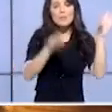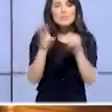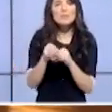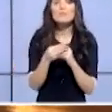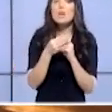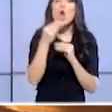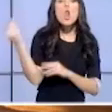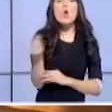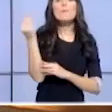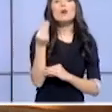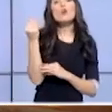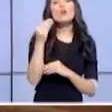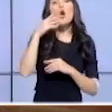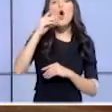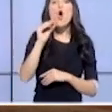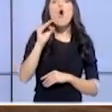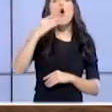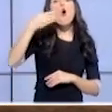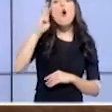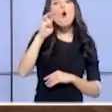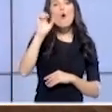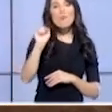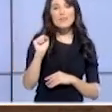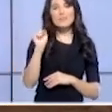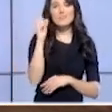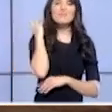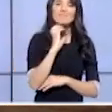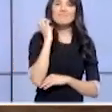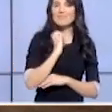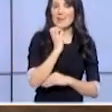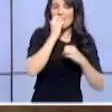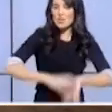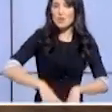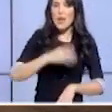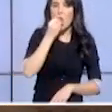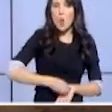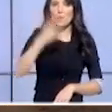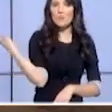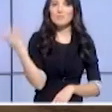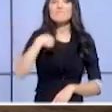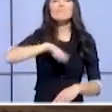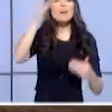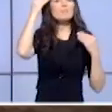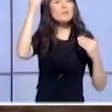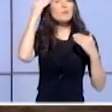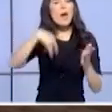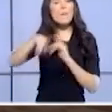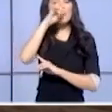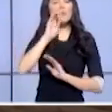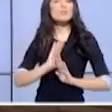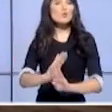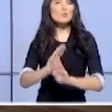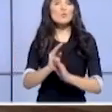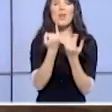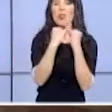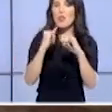región la mayor concentración de obras del pintor cretense de toda la historia hemos rendido tributo a